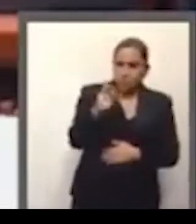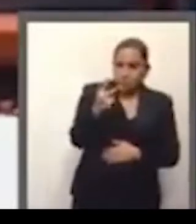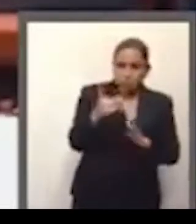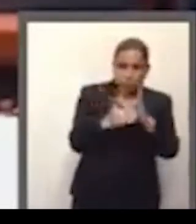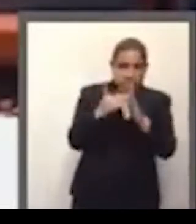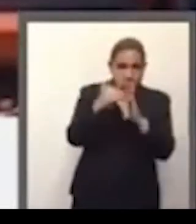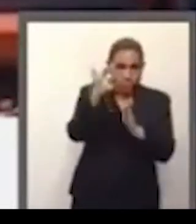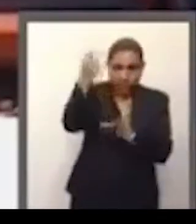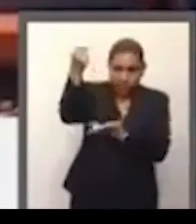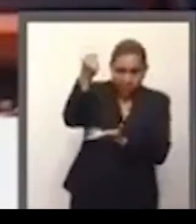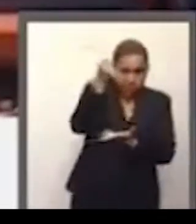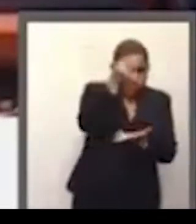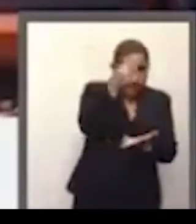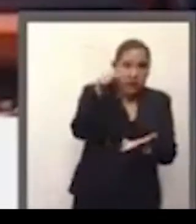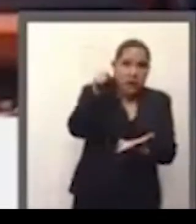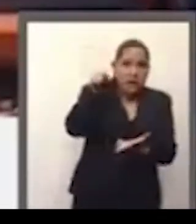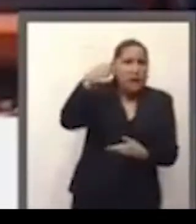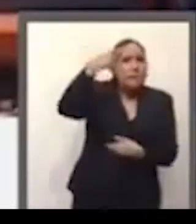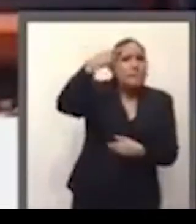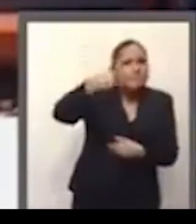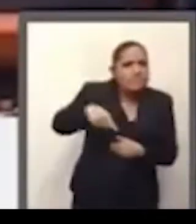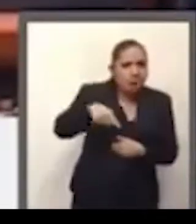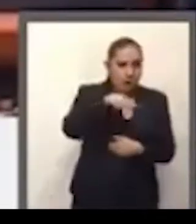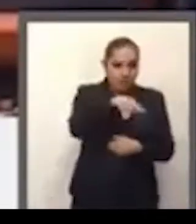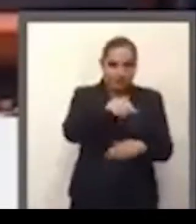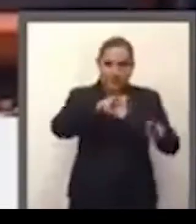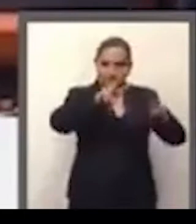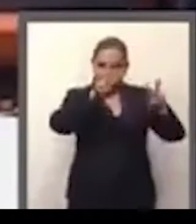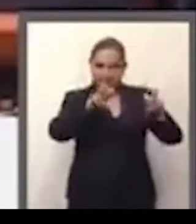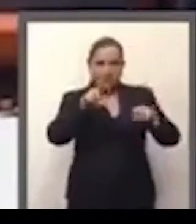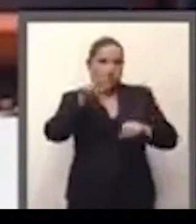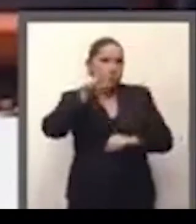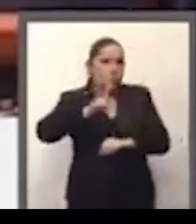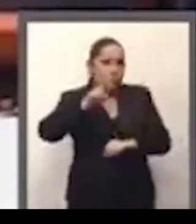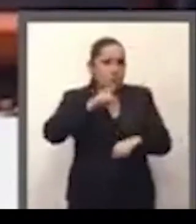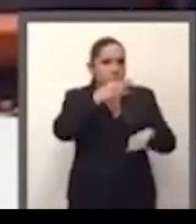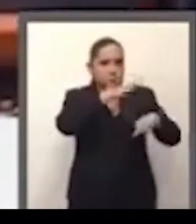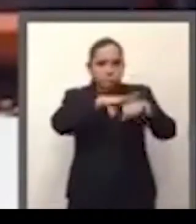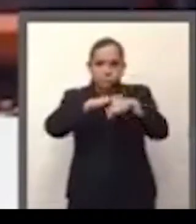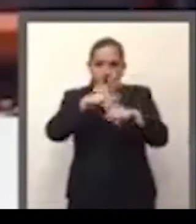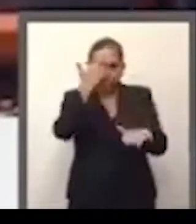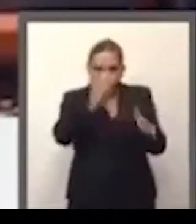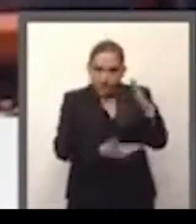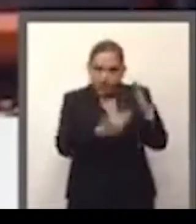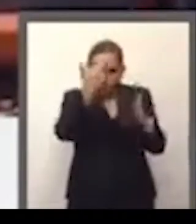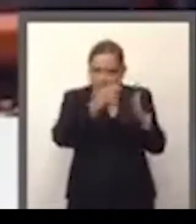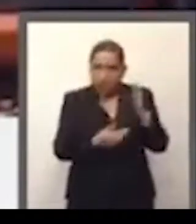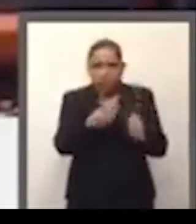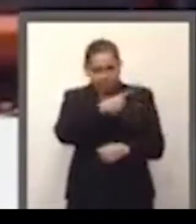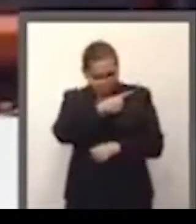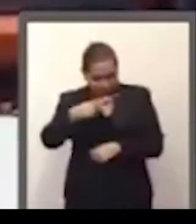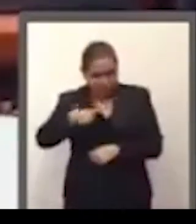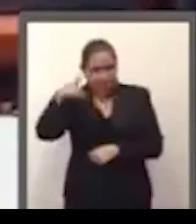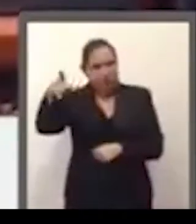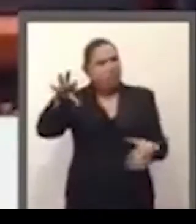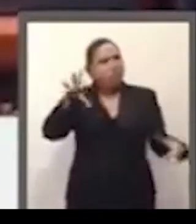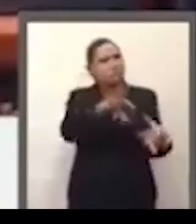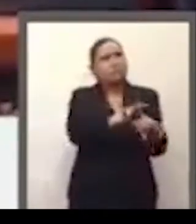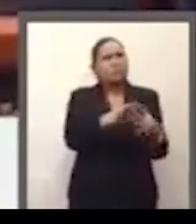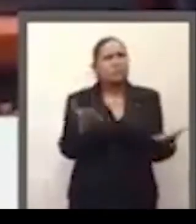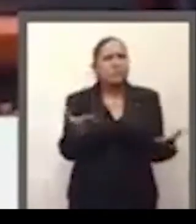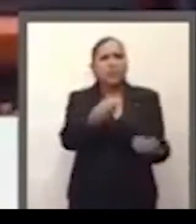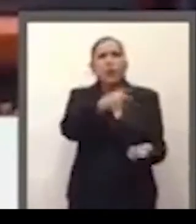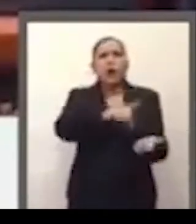pesos asignados para la alerta de género en el estado y deje de ser omiso en los